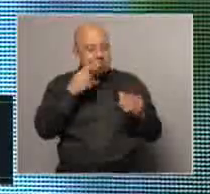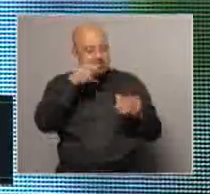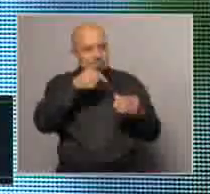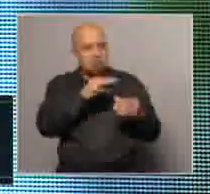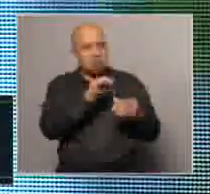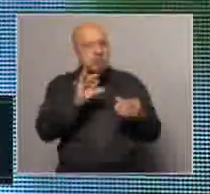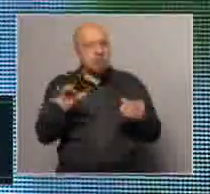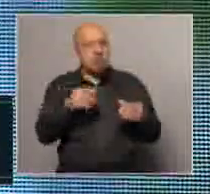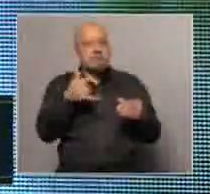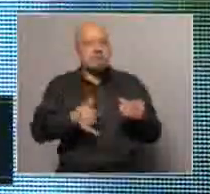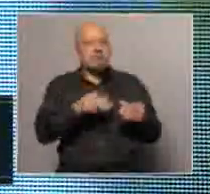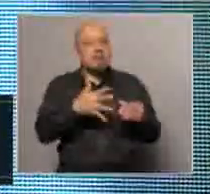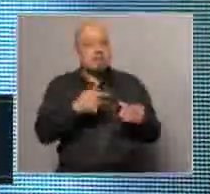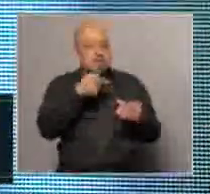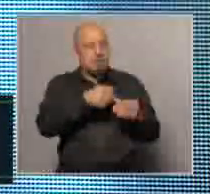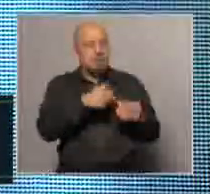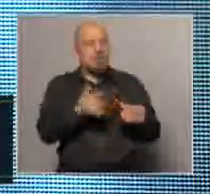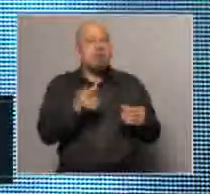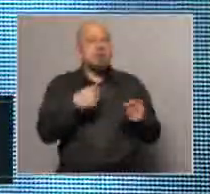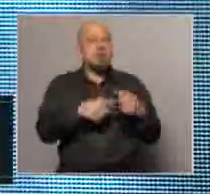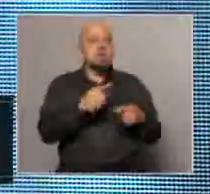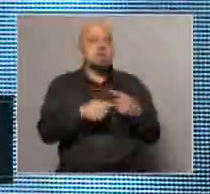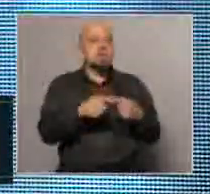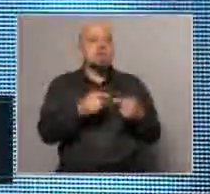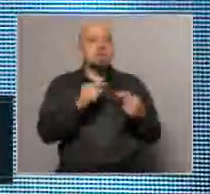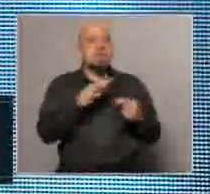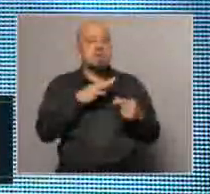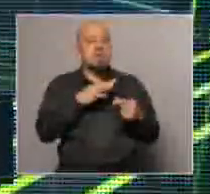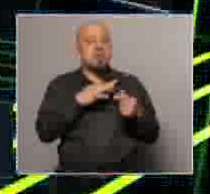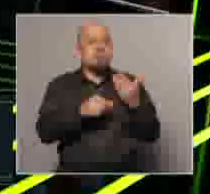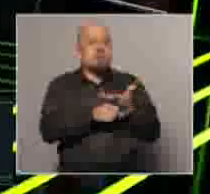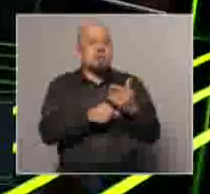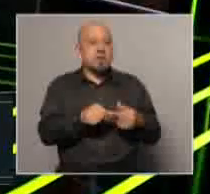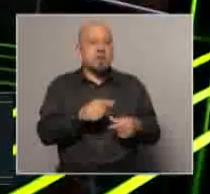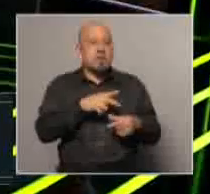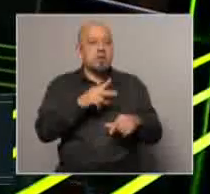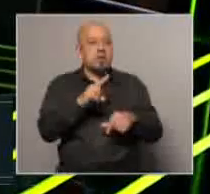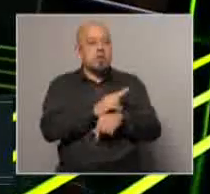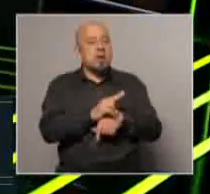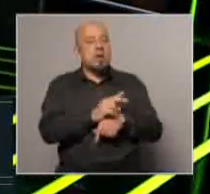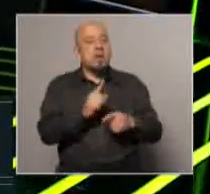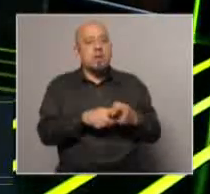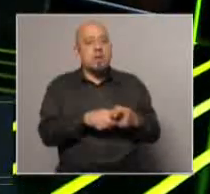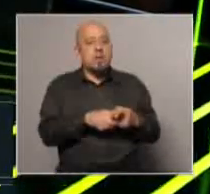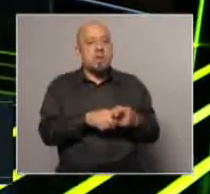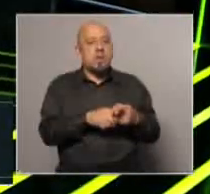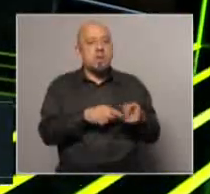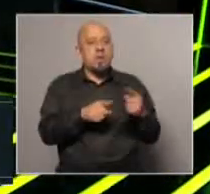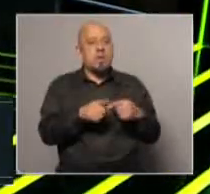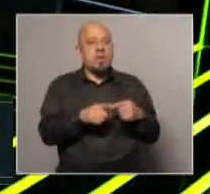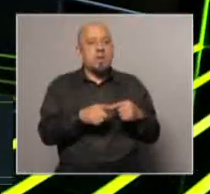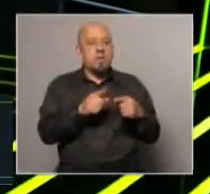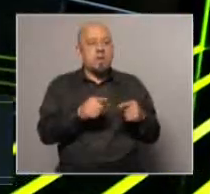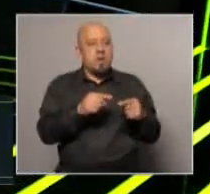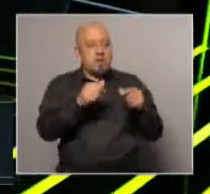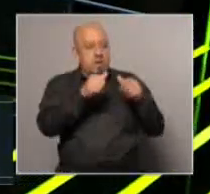esté, pues aquellos que defienden que se regularice y se legalice también, que esté debidamente